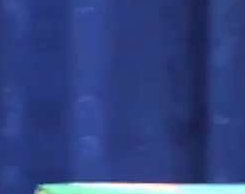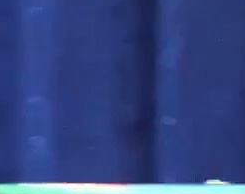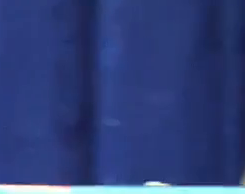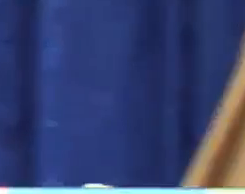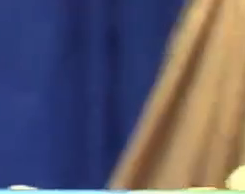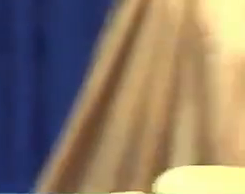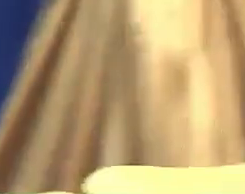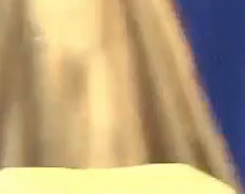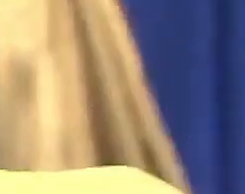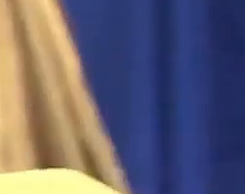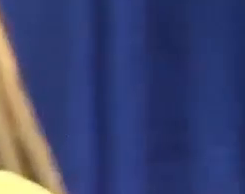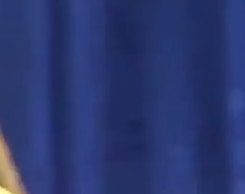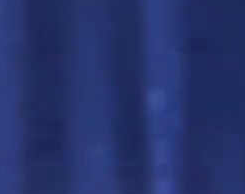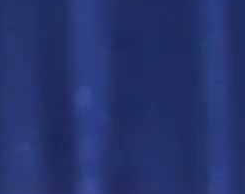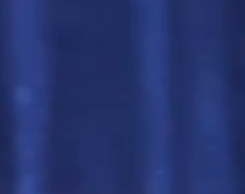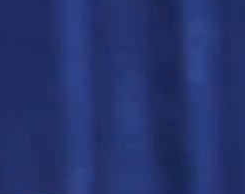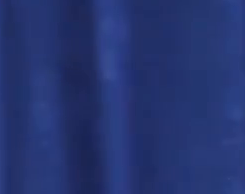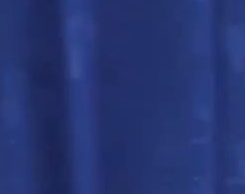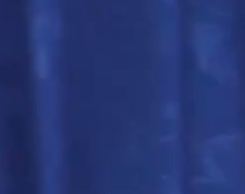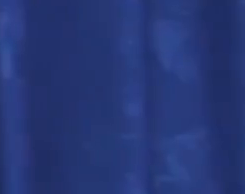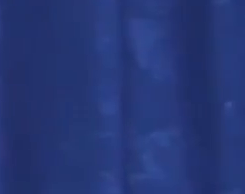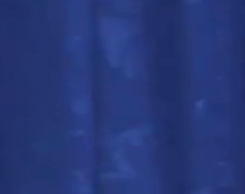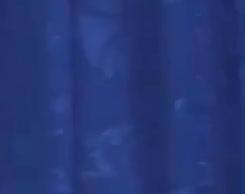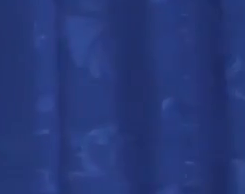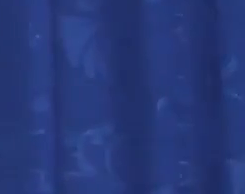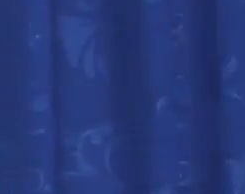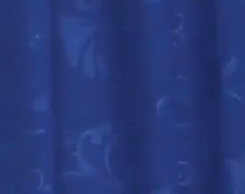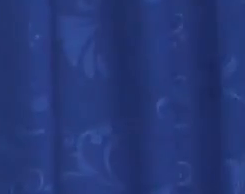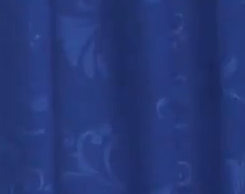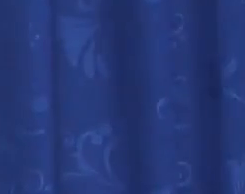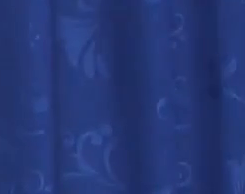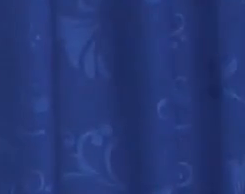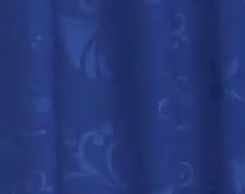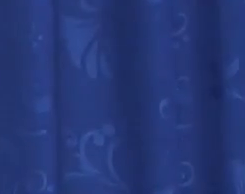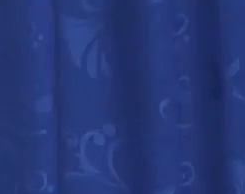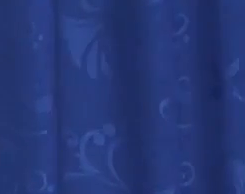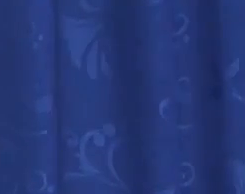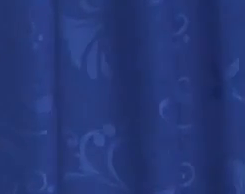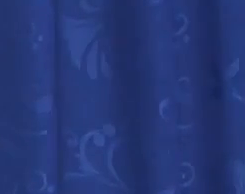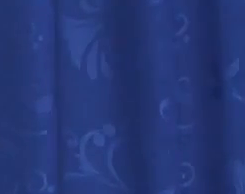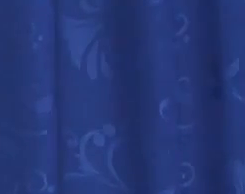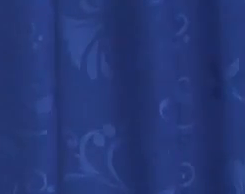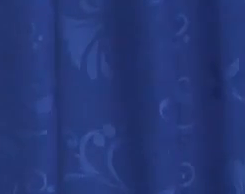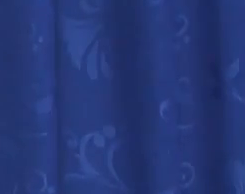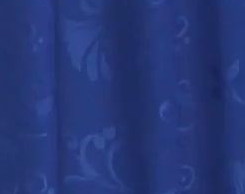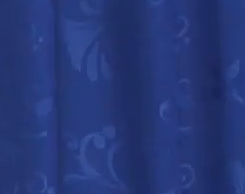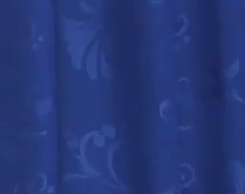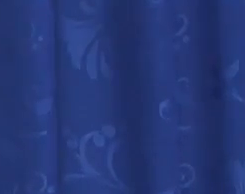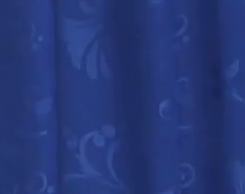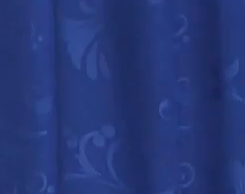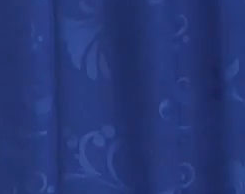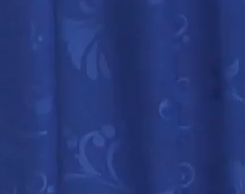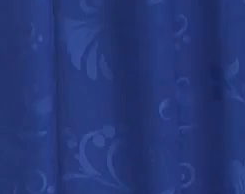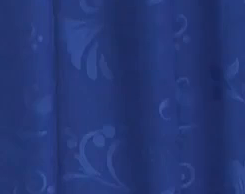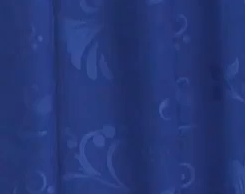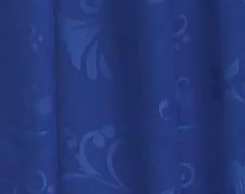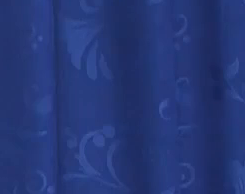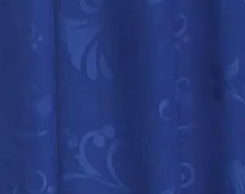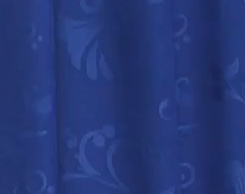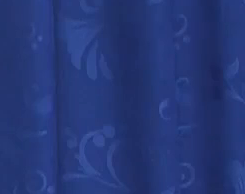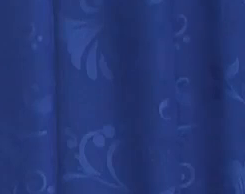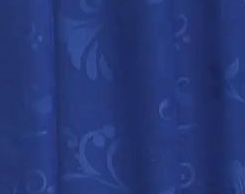Hoy el Señor te va a dar la victoria. Amén. Saludo a mis hermanos. Saludamos a la gente de las naciones,